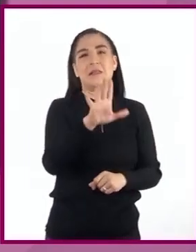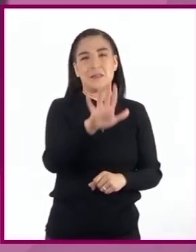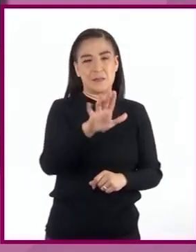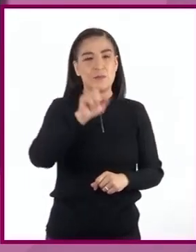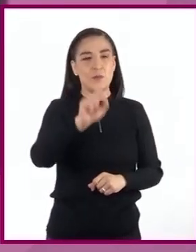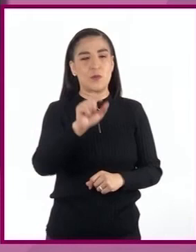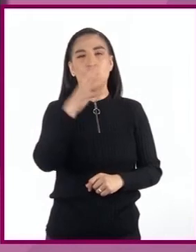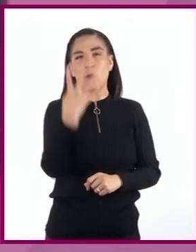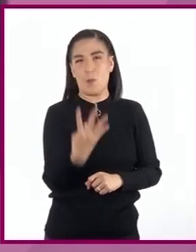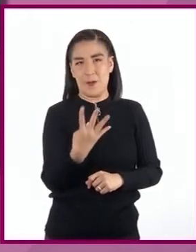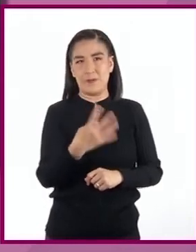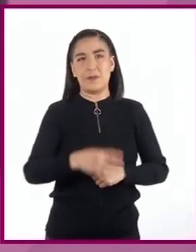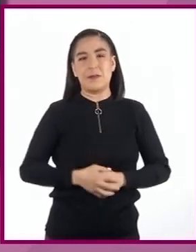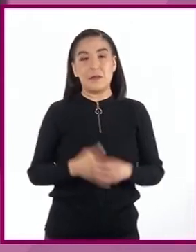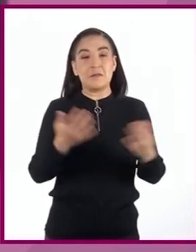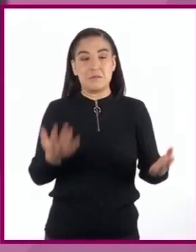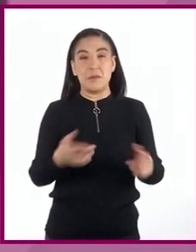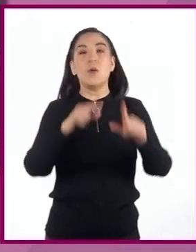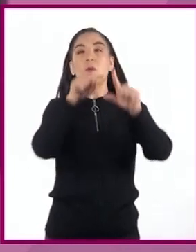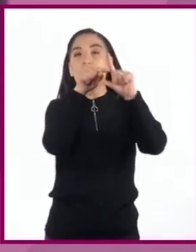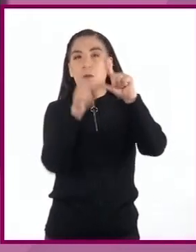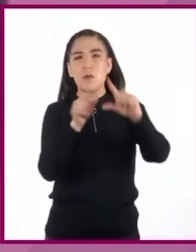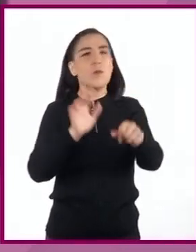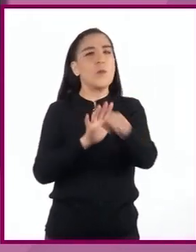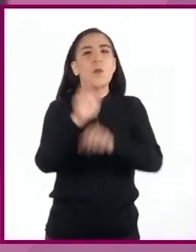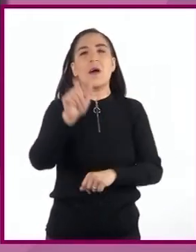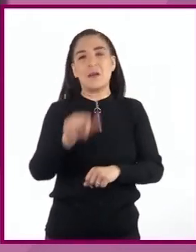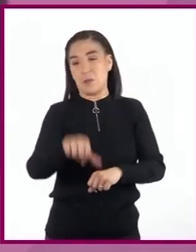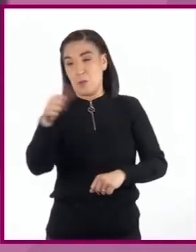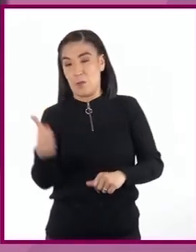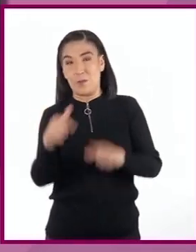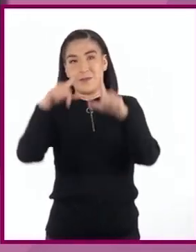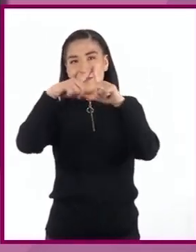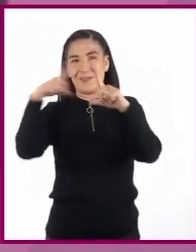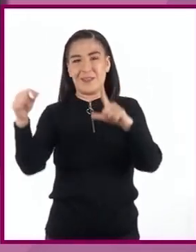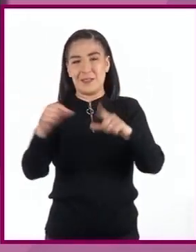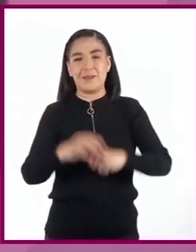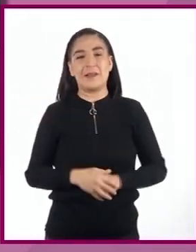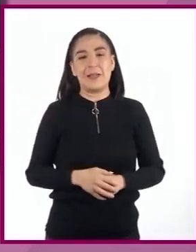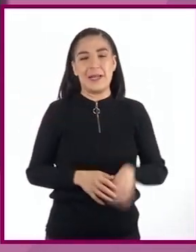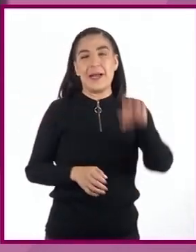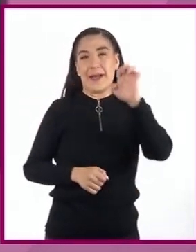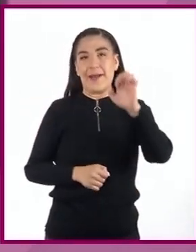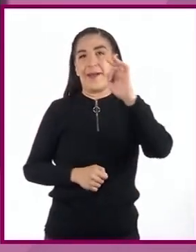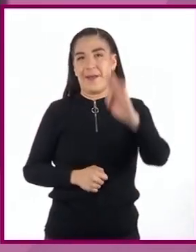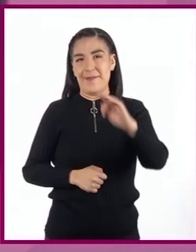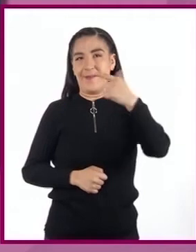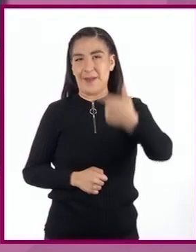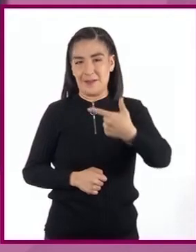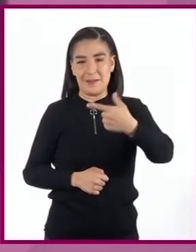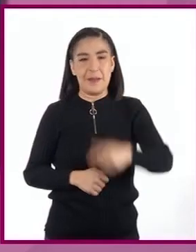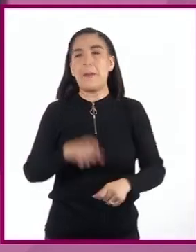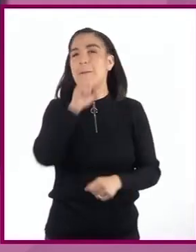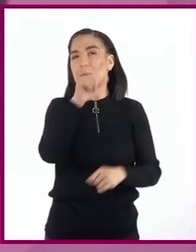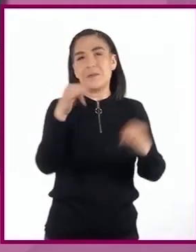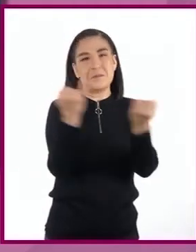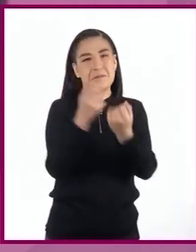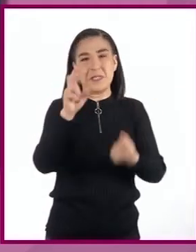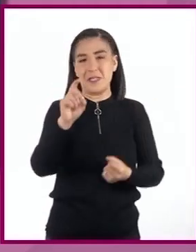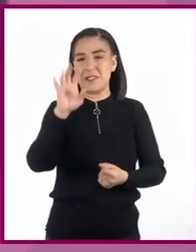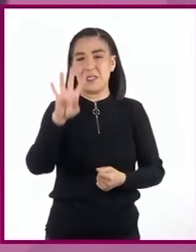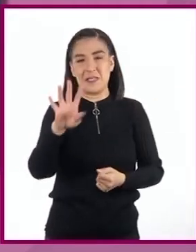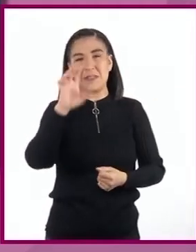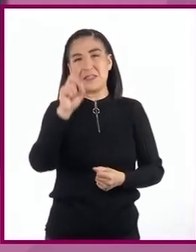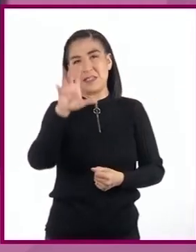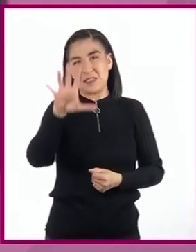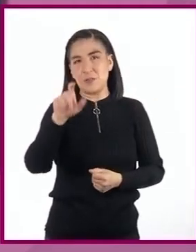35.4 grados. Entonces su ángulo correspondiente en el otro triángulo es el EFG, por tener la misma medida.